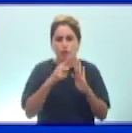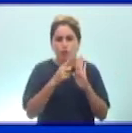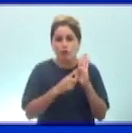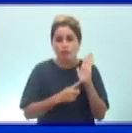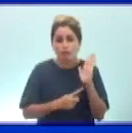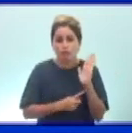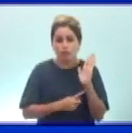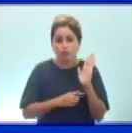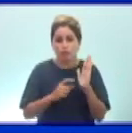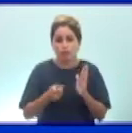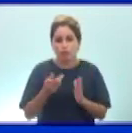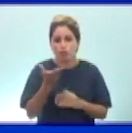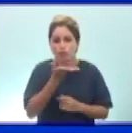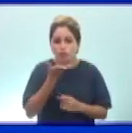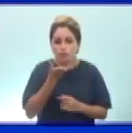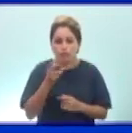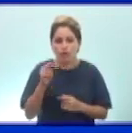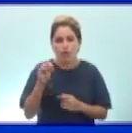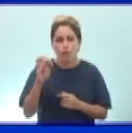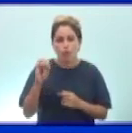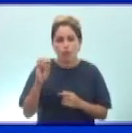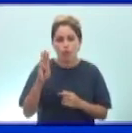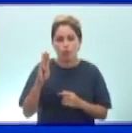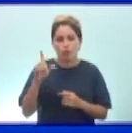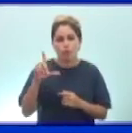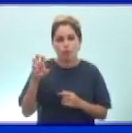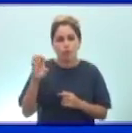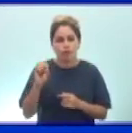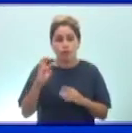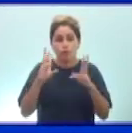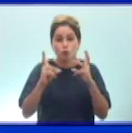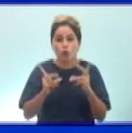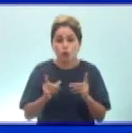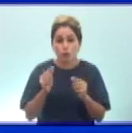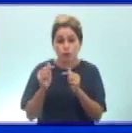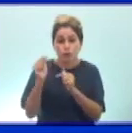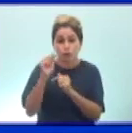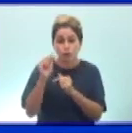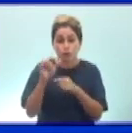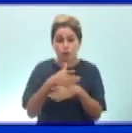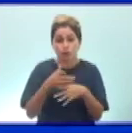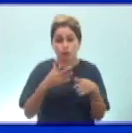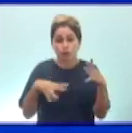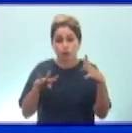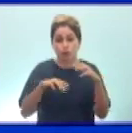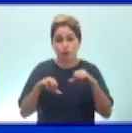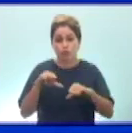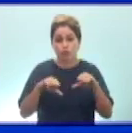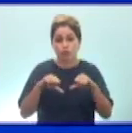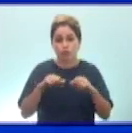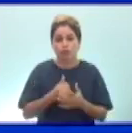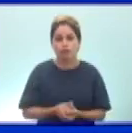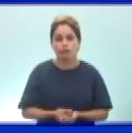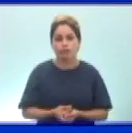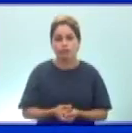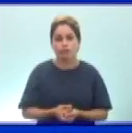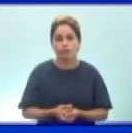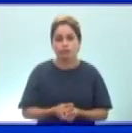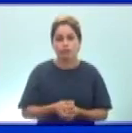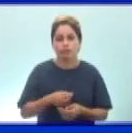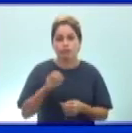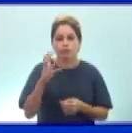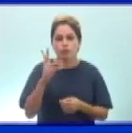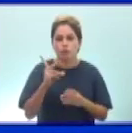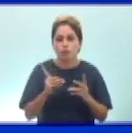gases nobles, su número atómico y su distribución electrónica. Son los siguientes: el helio, que su número atómico es 2 y la